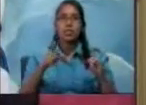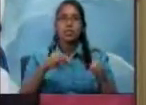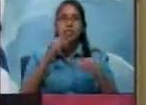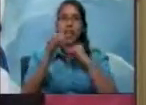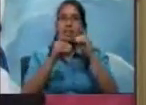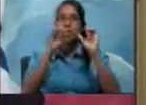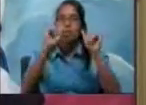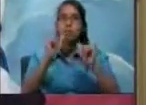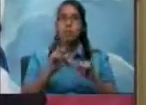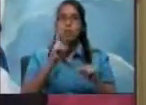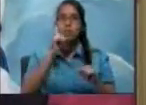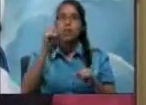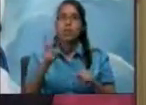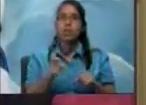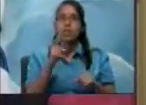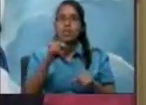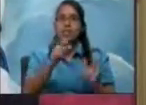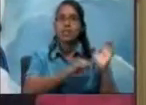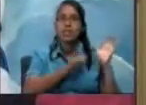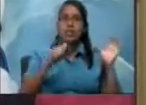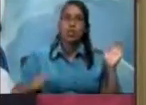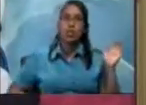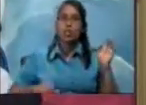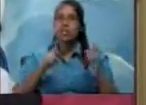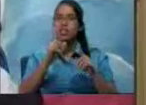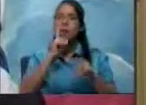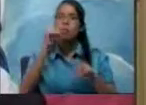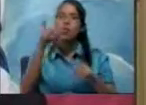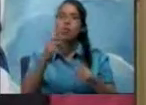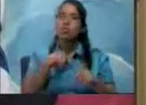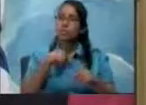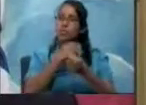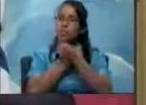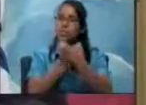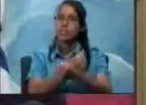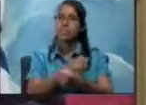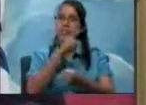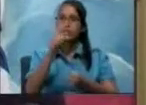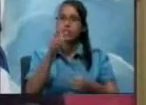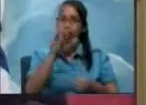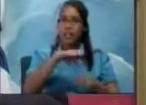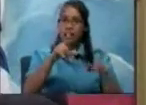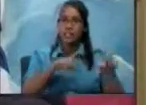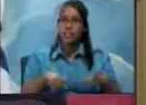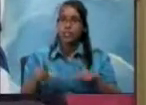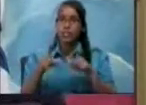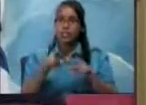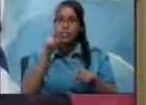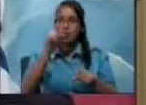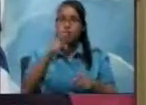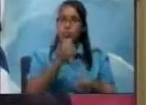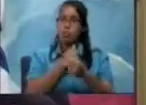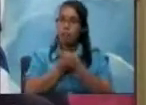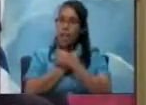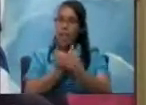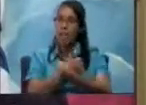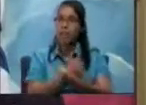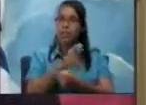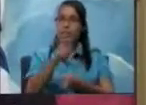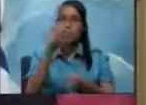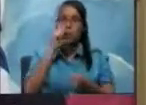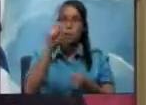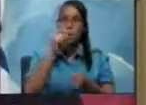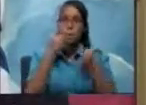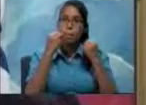misma pregunta amigo el Señor te hace esa pregunta mi hermano ministro que estás en este lugar me amas y Pedro de una